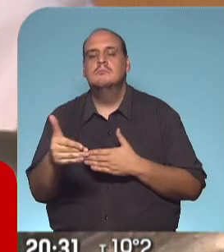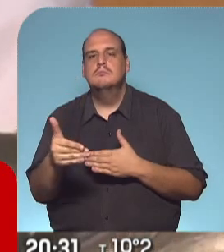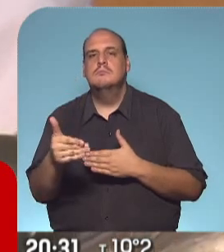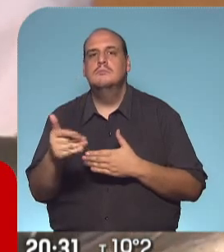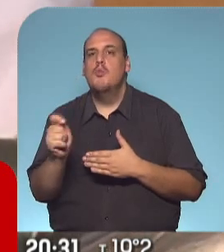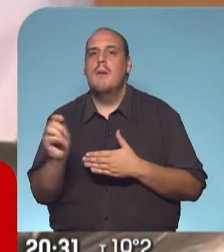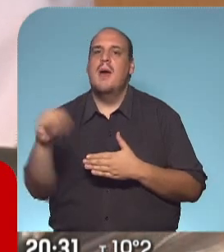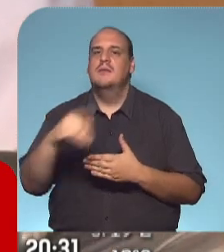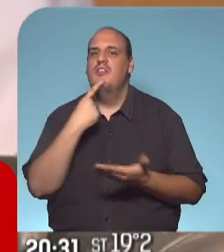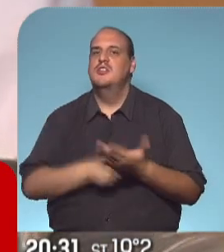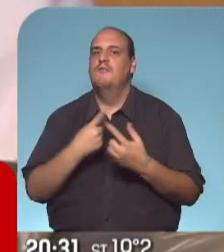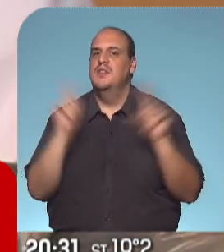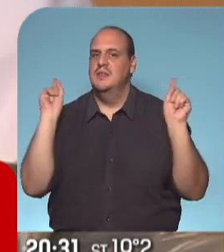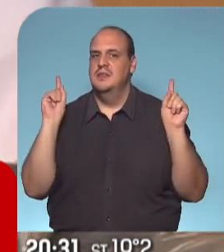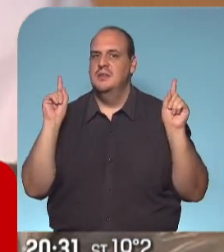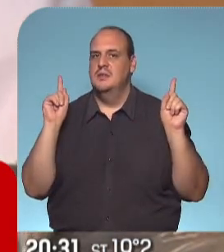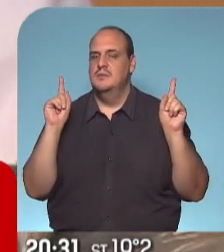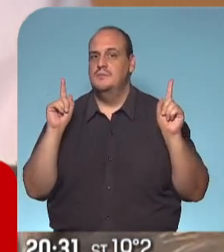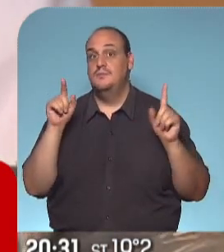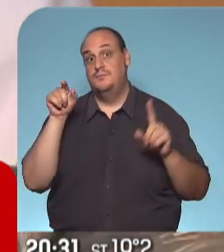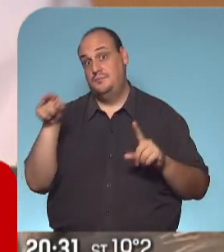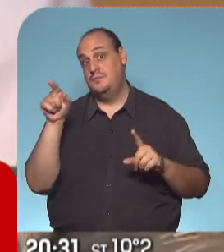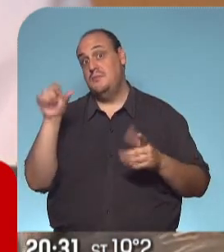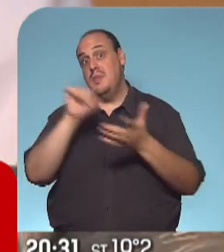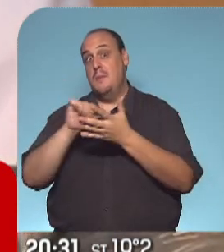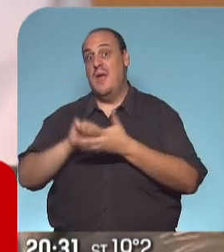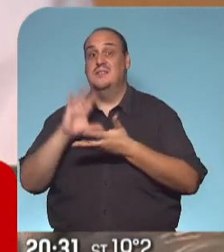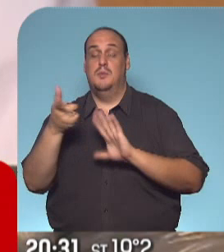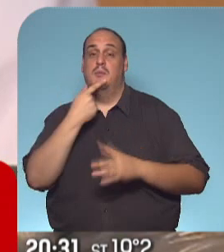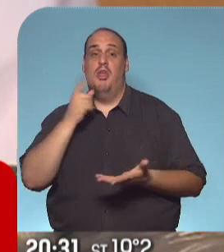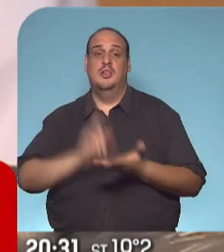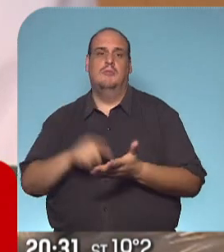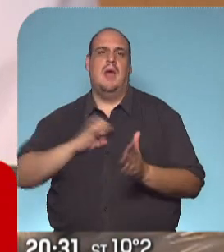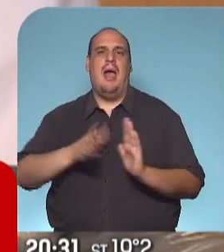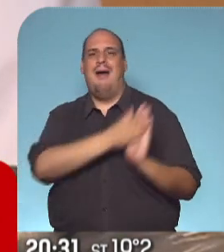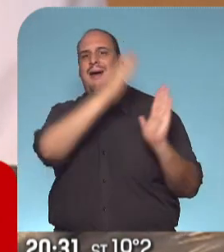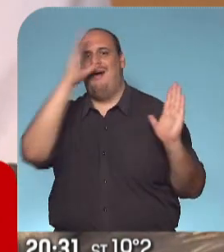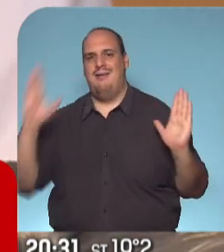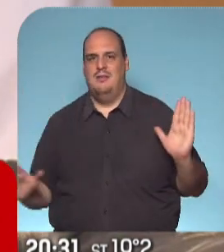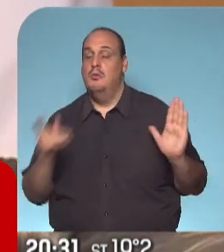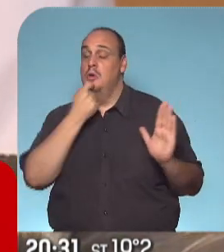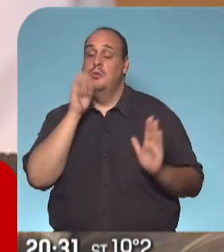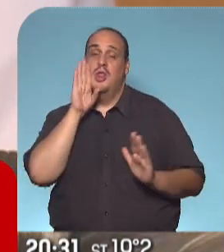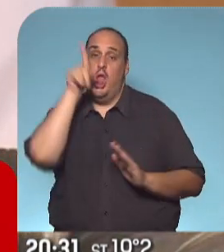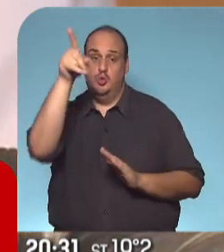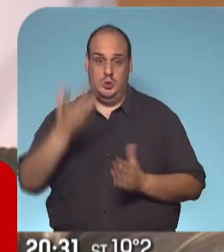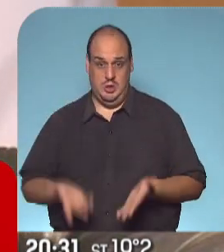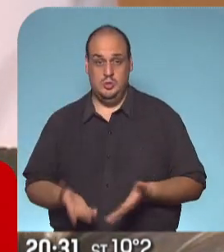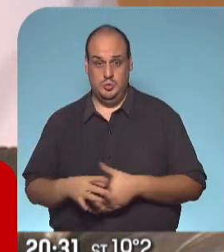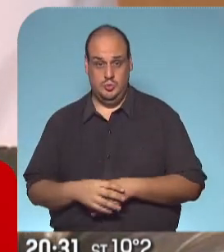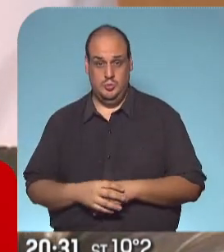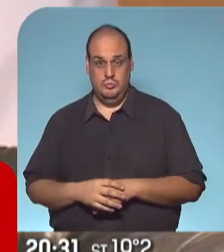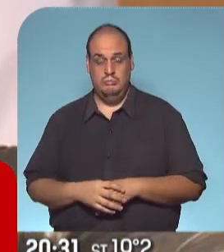por otro mes. Otros países anunciaron cambios en el presupuesto para todo el año, como fue en el caso de los Estados Unidos. Entonces